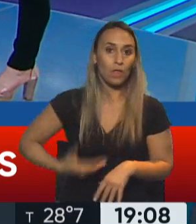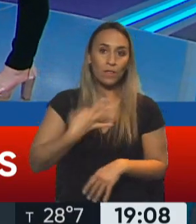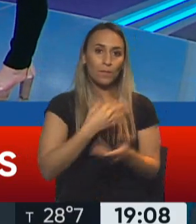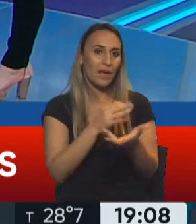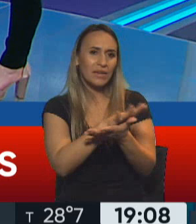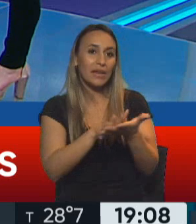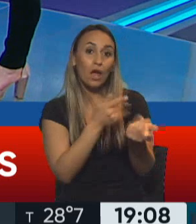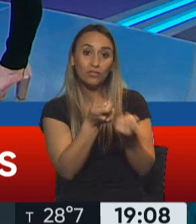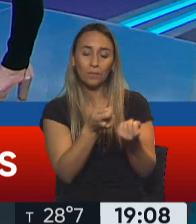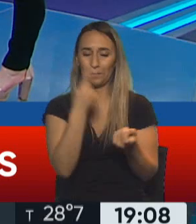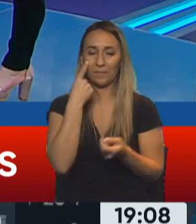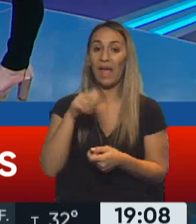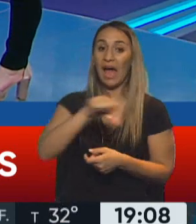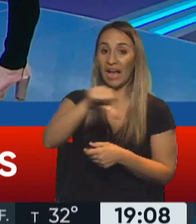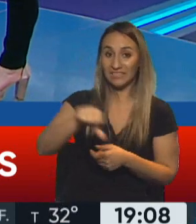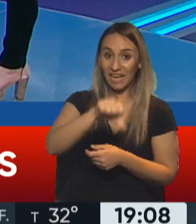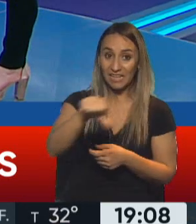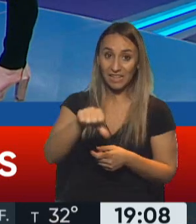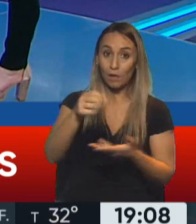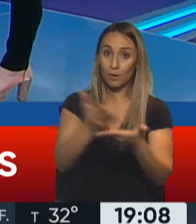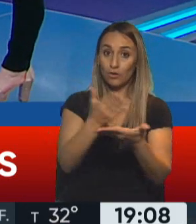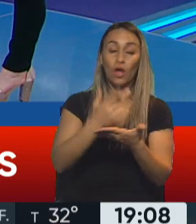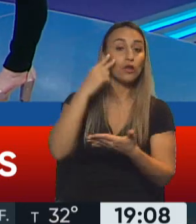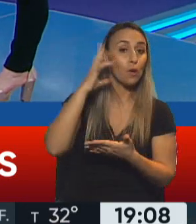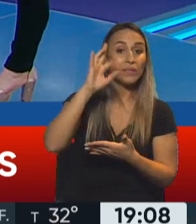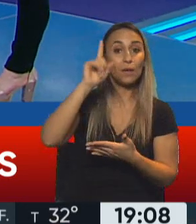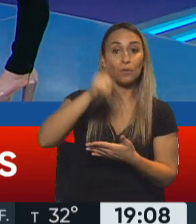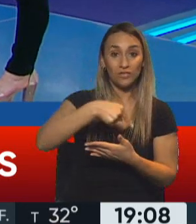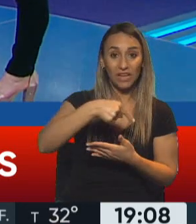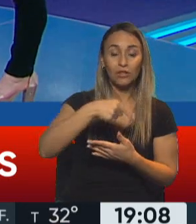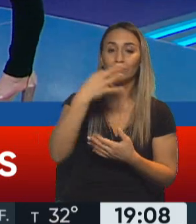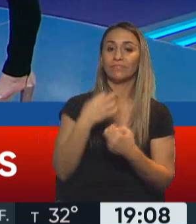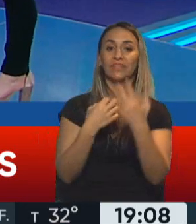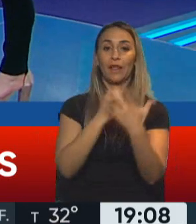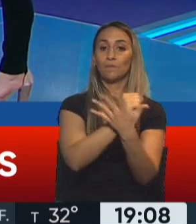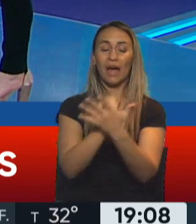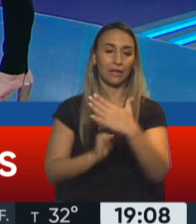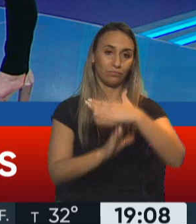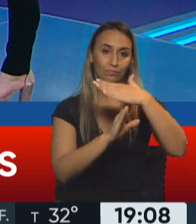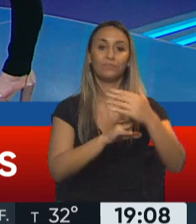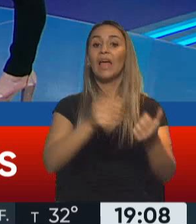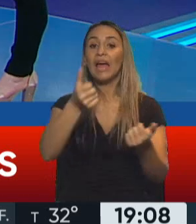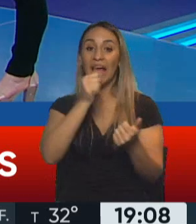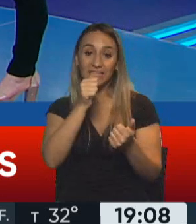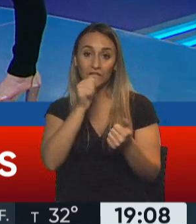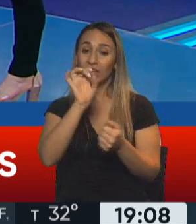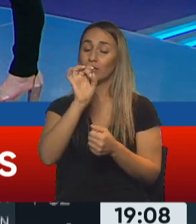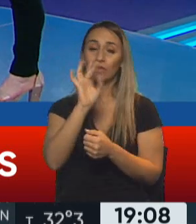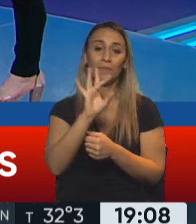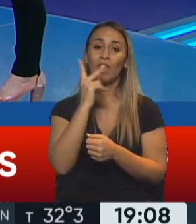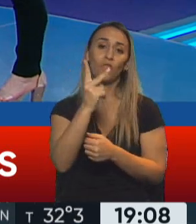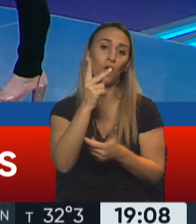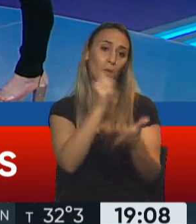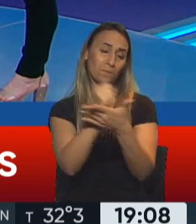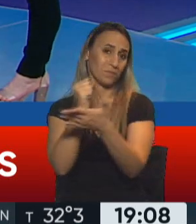Fíjate, el aceite por ciento, un 90% lo controlan 3 marcas, gaseosas, casi un 100% solamente 2 marcas, la conocemos cualquiera